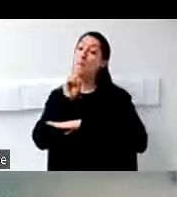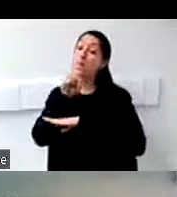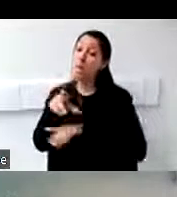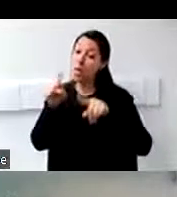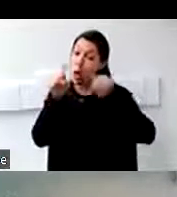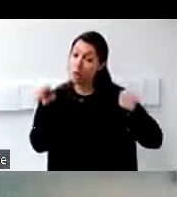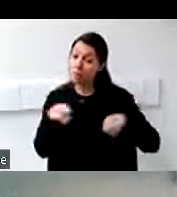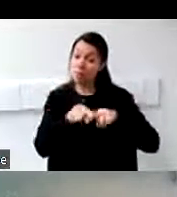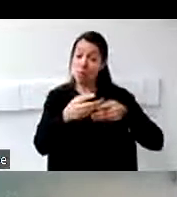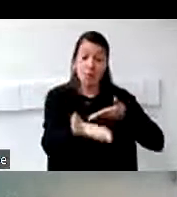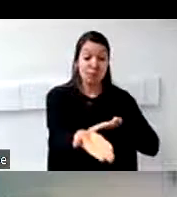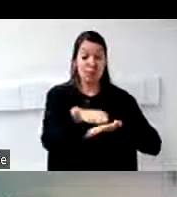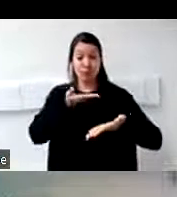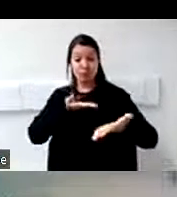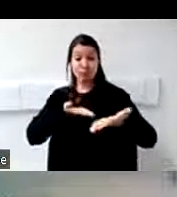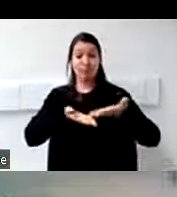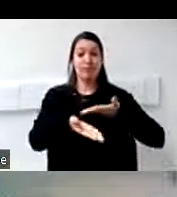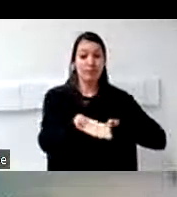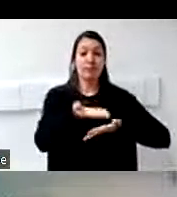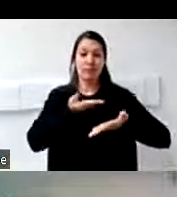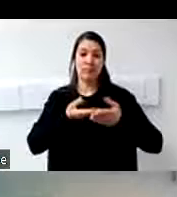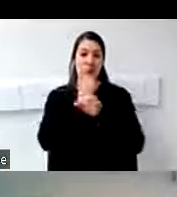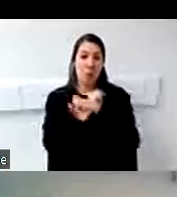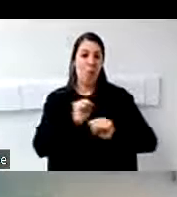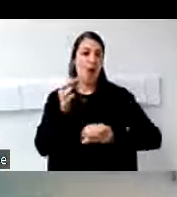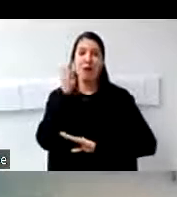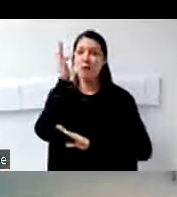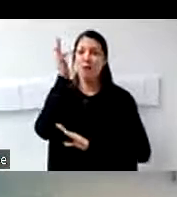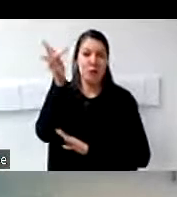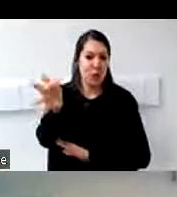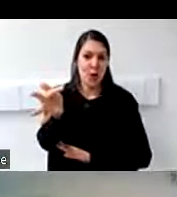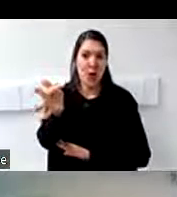feedback importante para nosotros para poder corregir a futuro